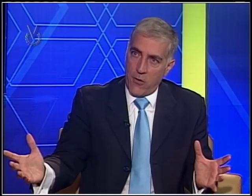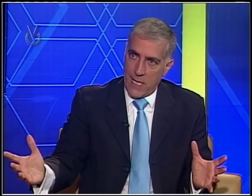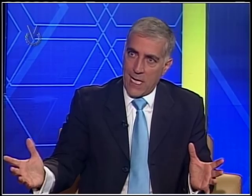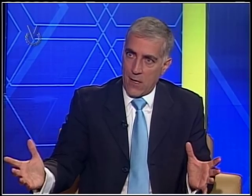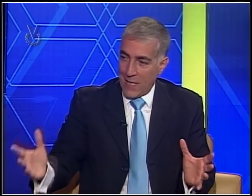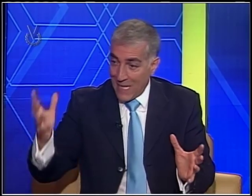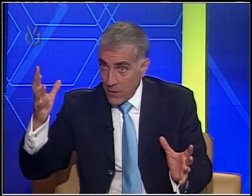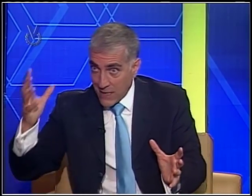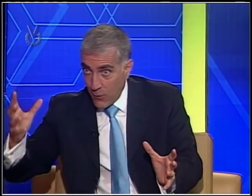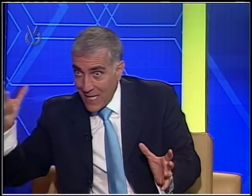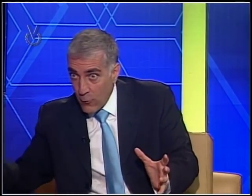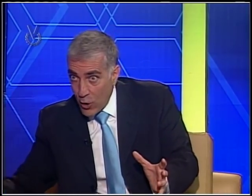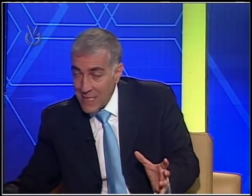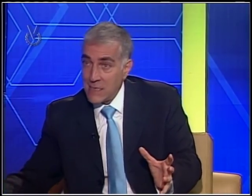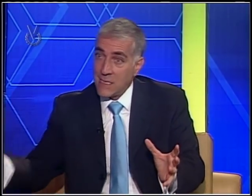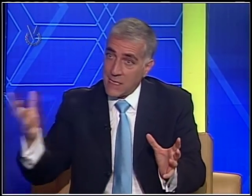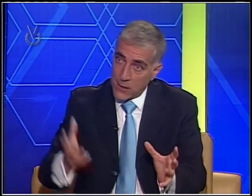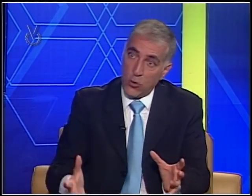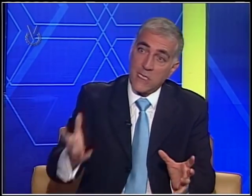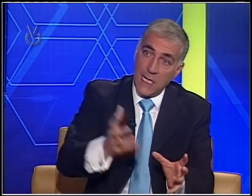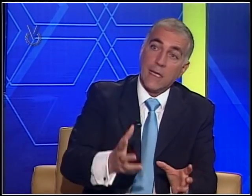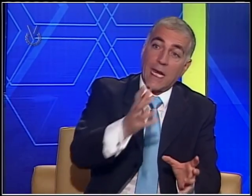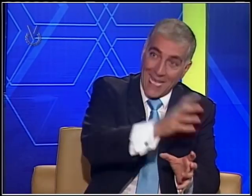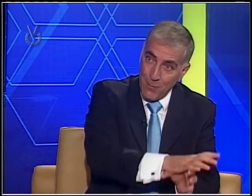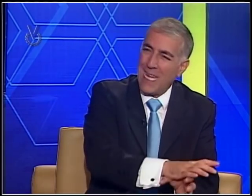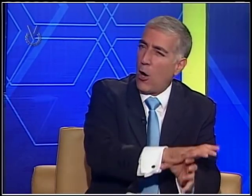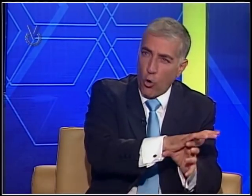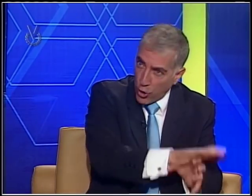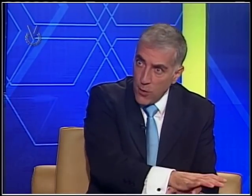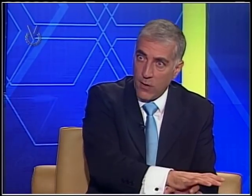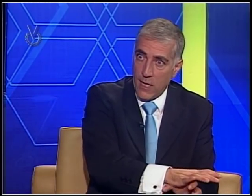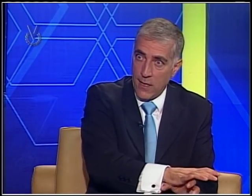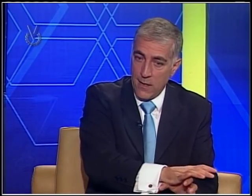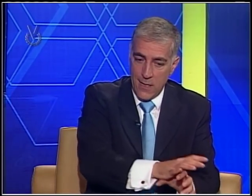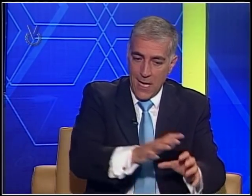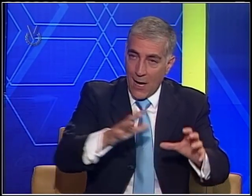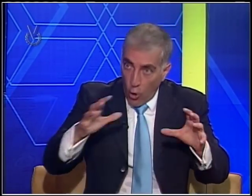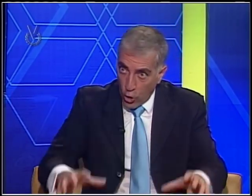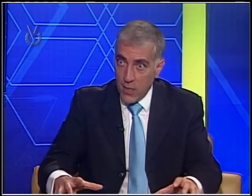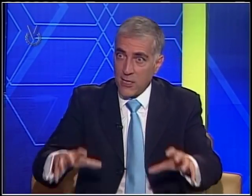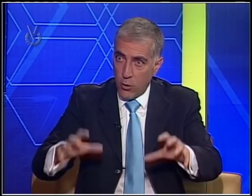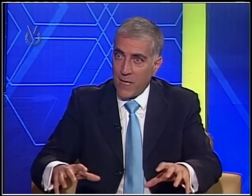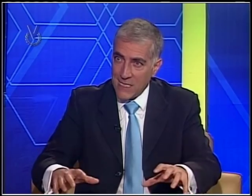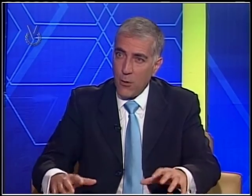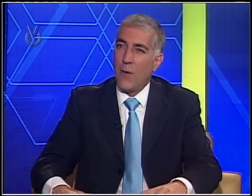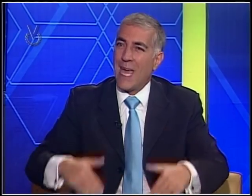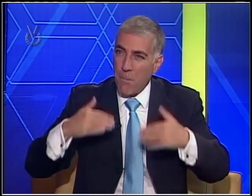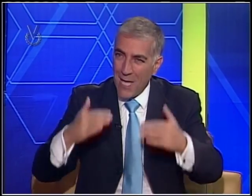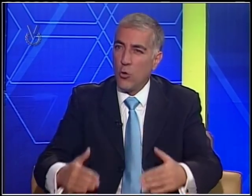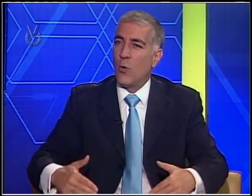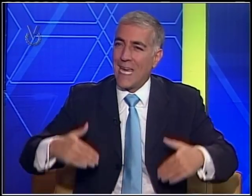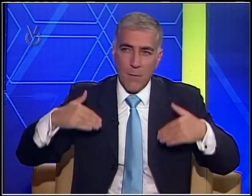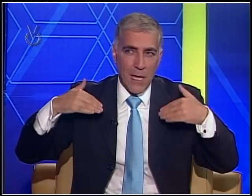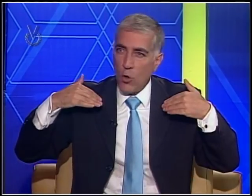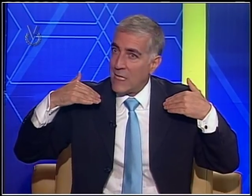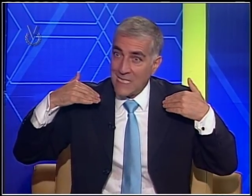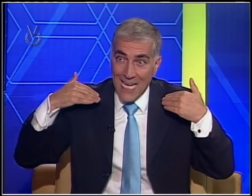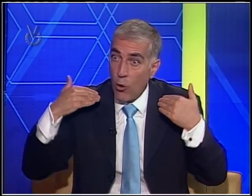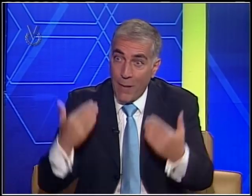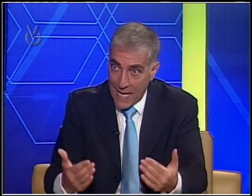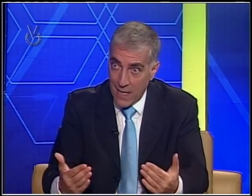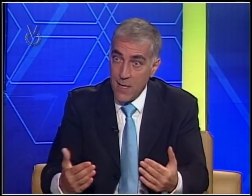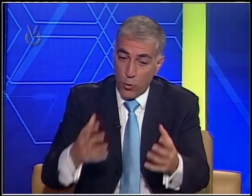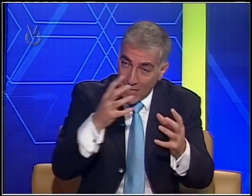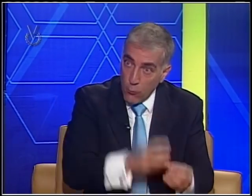la primavera árabe, que a través de la violencia se trató de salir de regímenes horribles, Hoy esos países viven en medio de un esquema de violencia